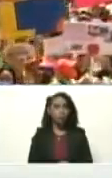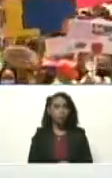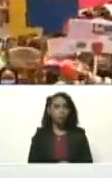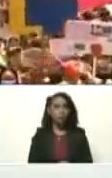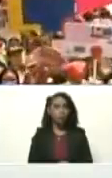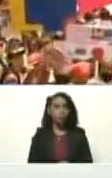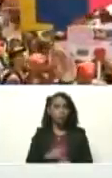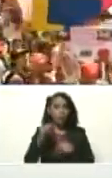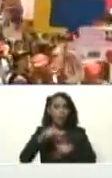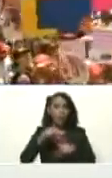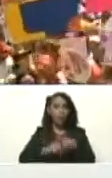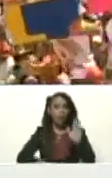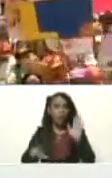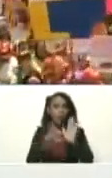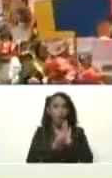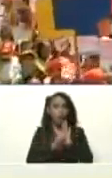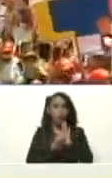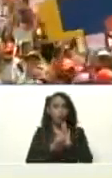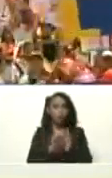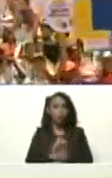Esta es la ley